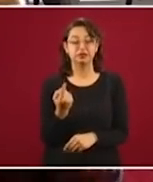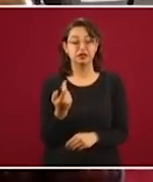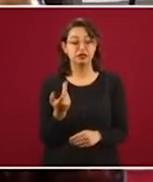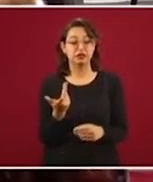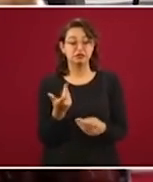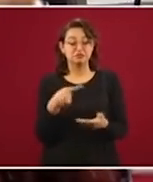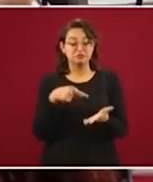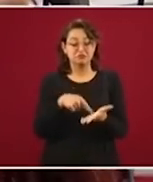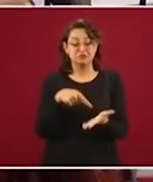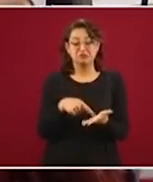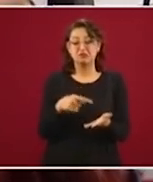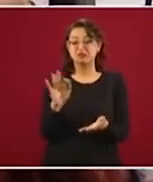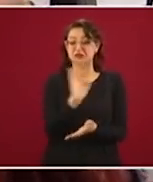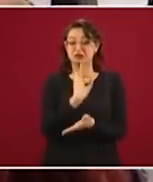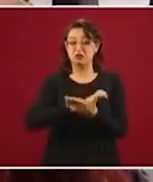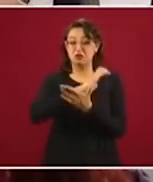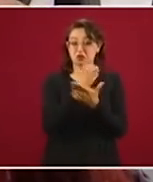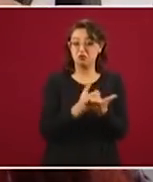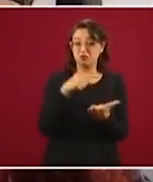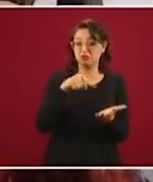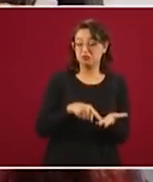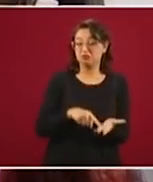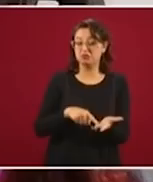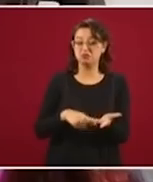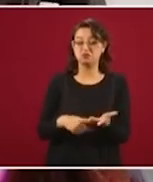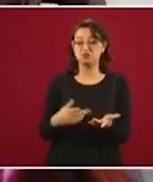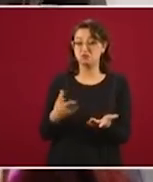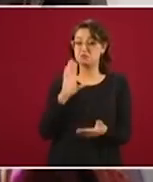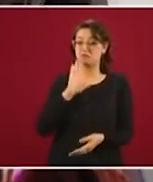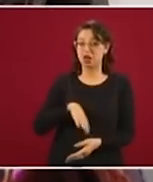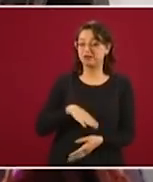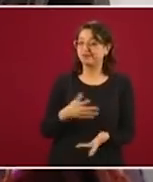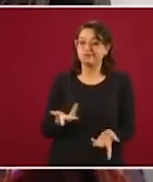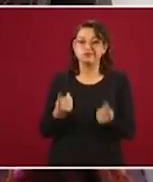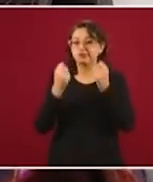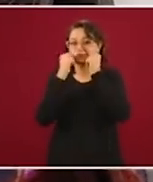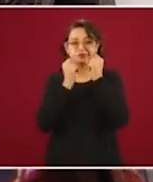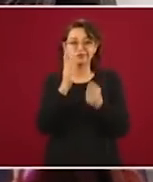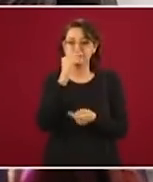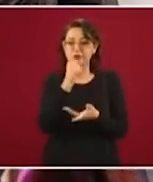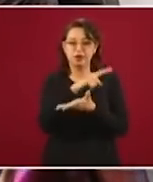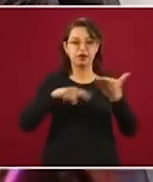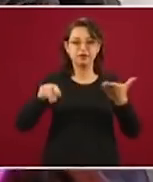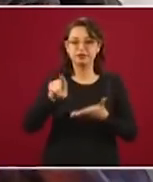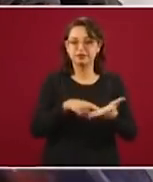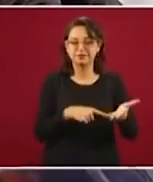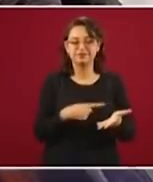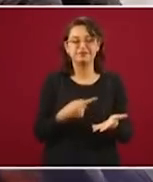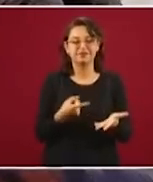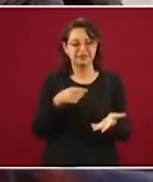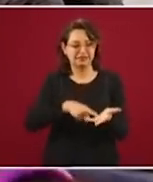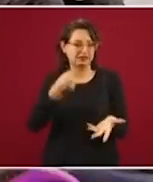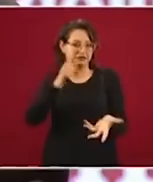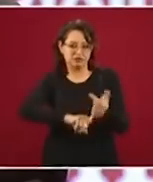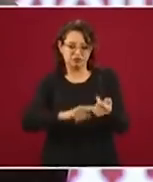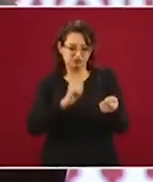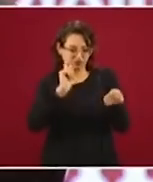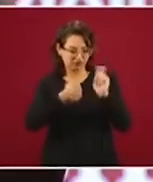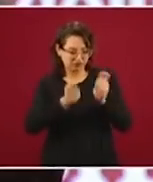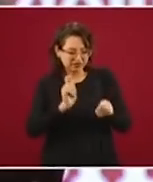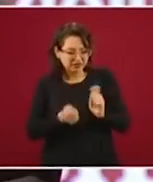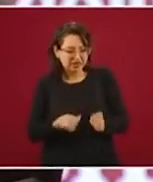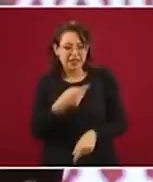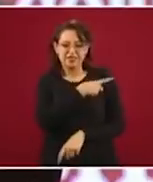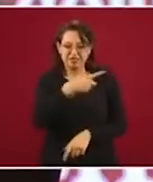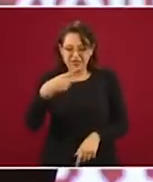conveniente para la entidad pública, para el hospital público. Entonces, lo estamos analizando con cuidado para garantizar que continúen